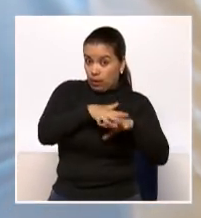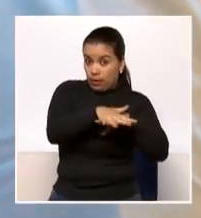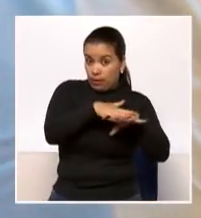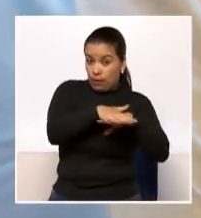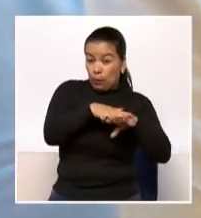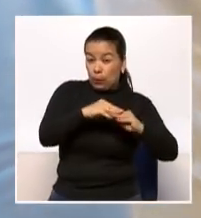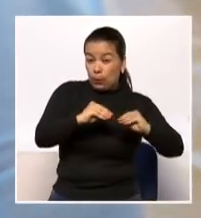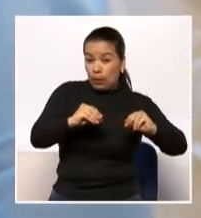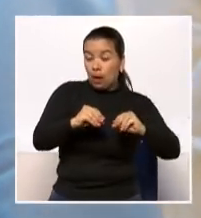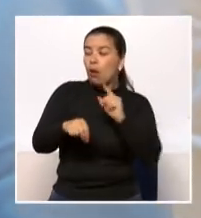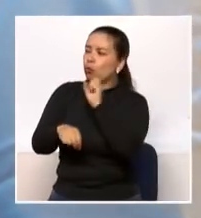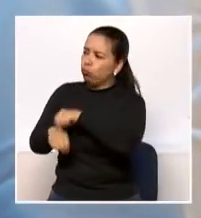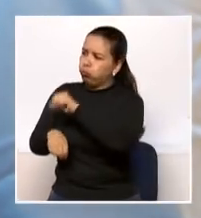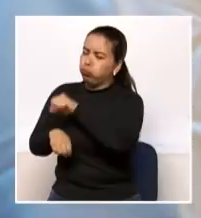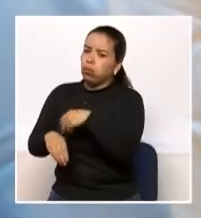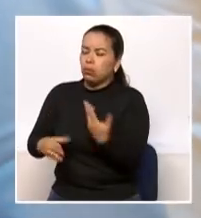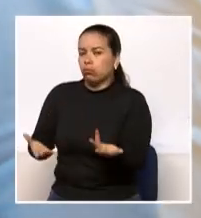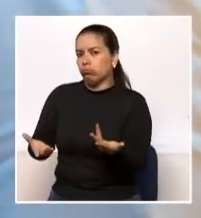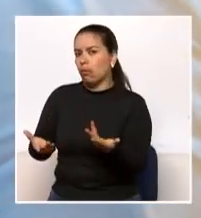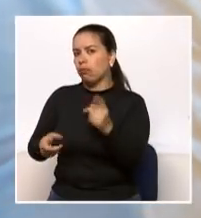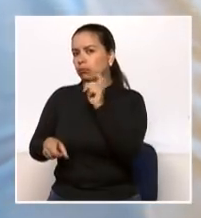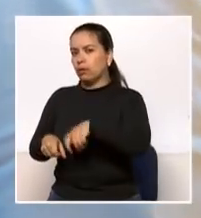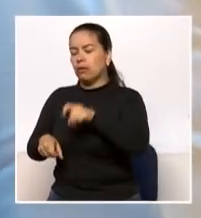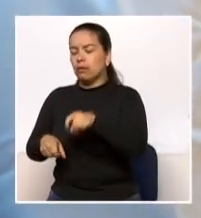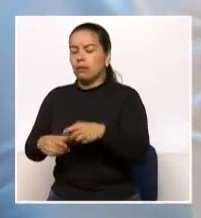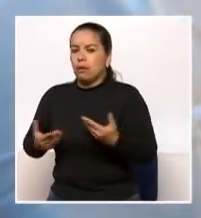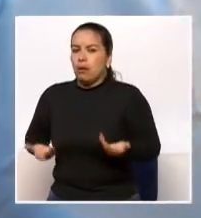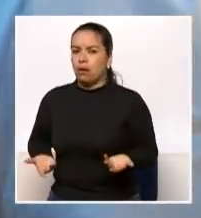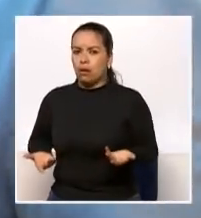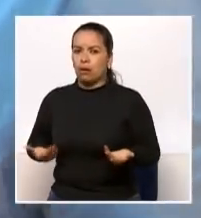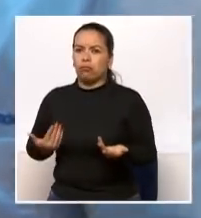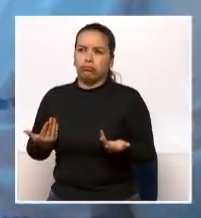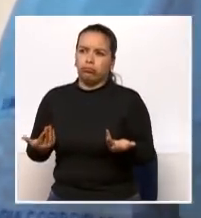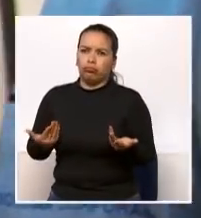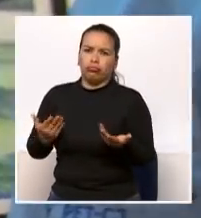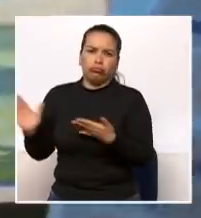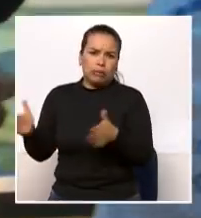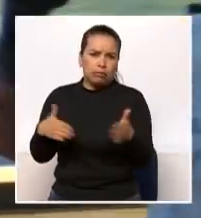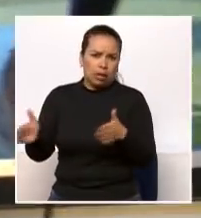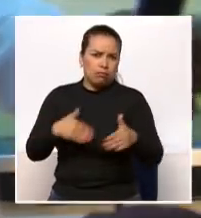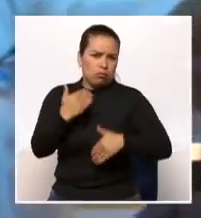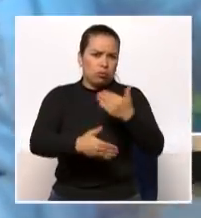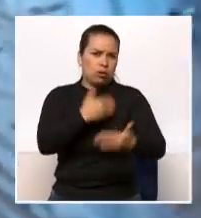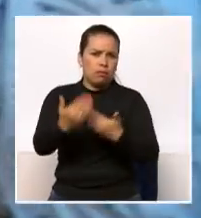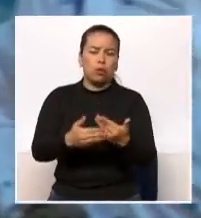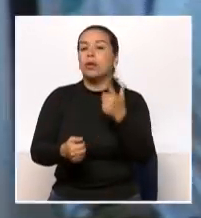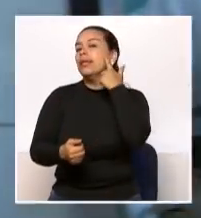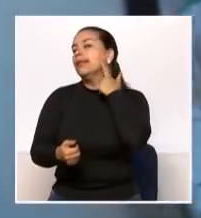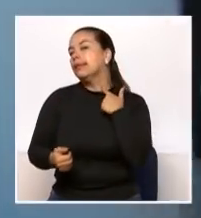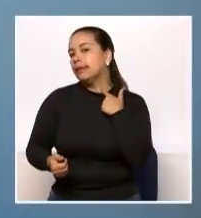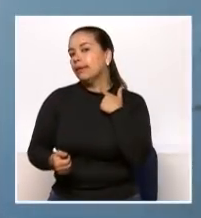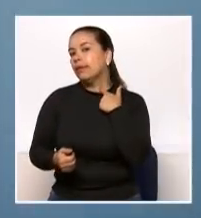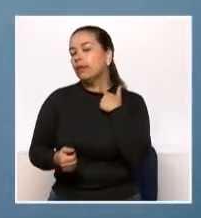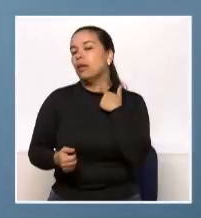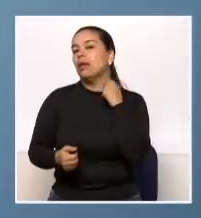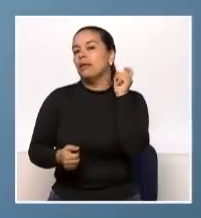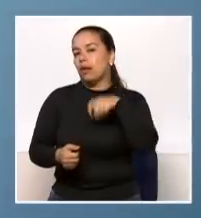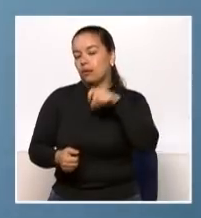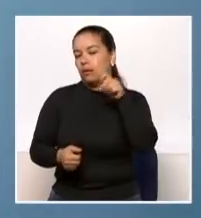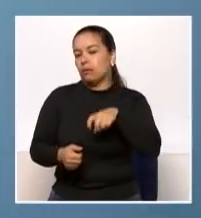Sí, obviamente se hace el procedimiento es en tiroides, pues se hacen los